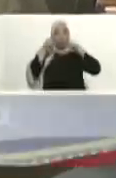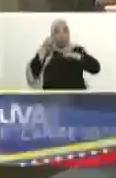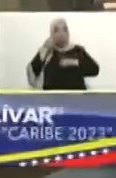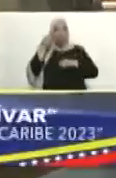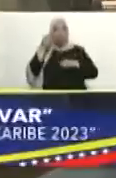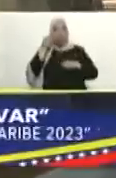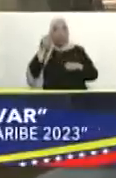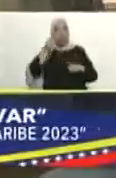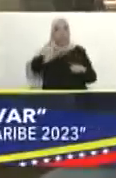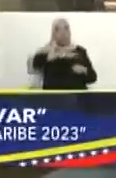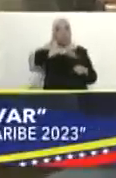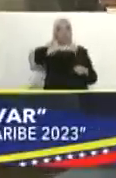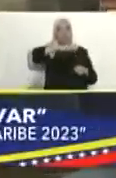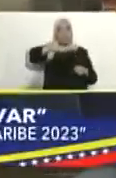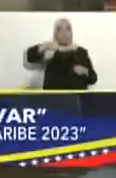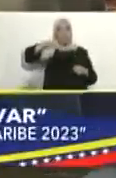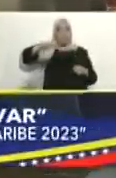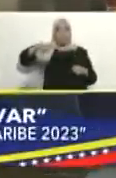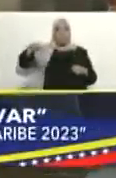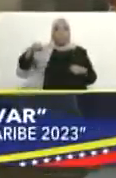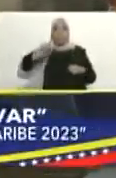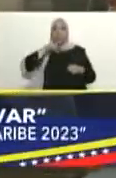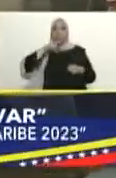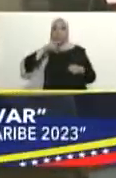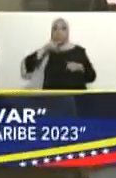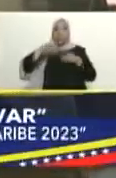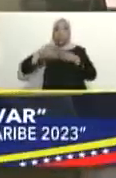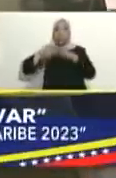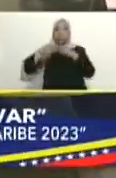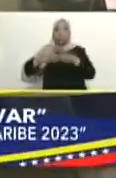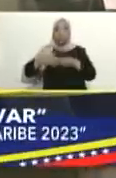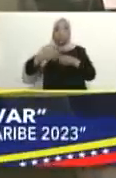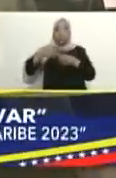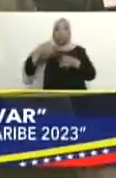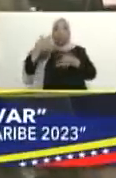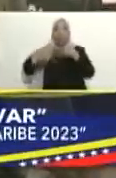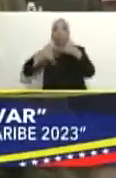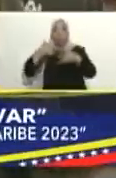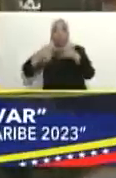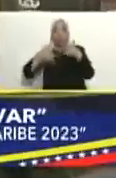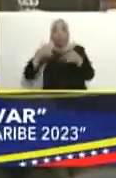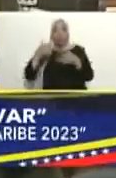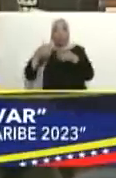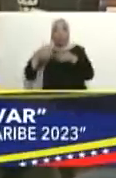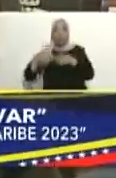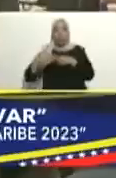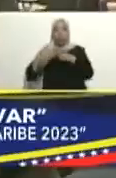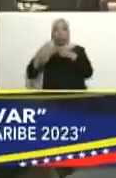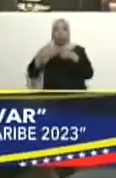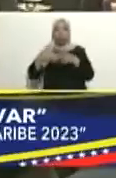Forjar el carácter, la valentía, las destrezas marinas.